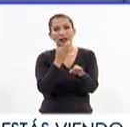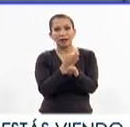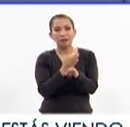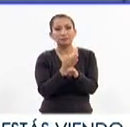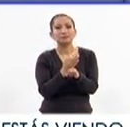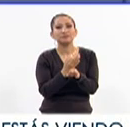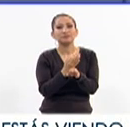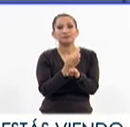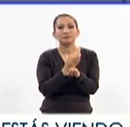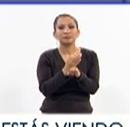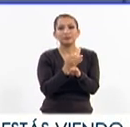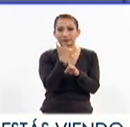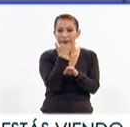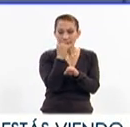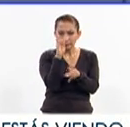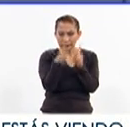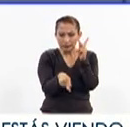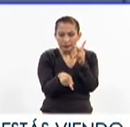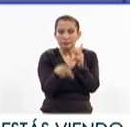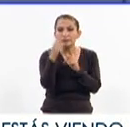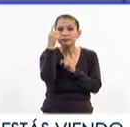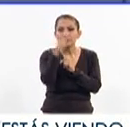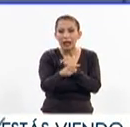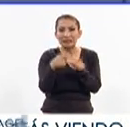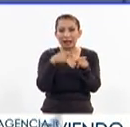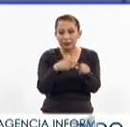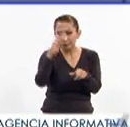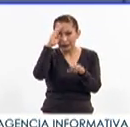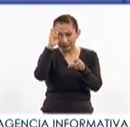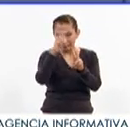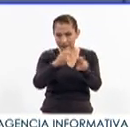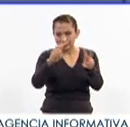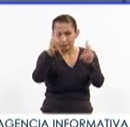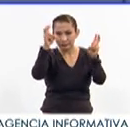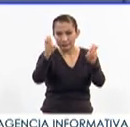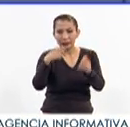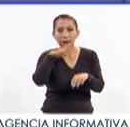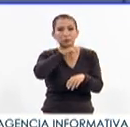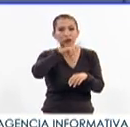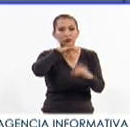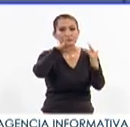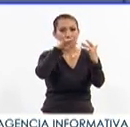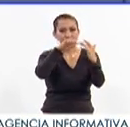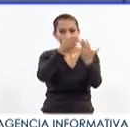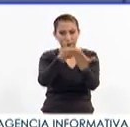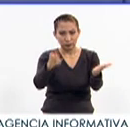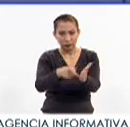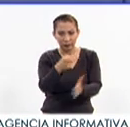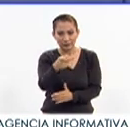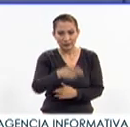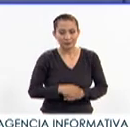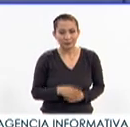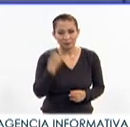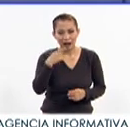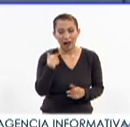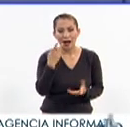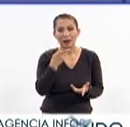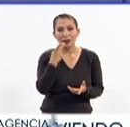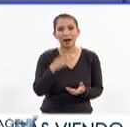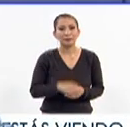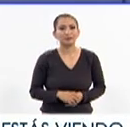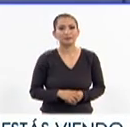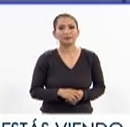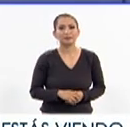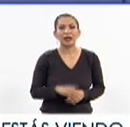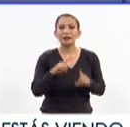hagamos una pausa para seguir reflexionando sobre este tema y muy pronto nos comunicaremos con usted de nueva cuenta para seguir